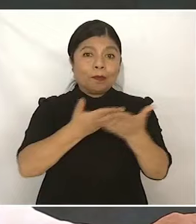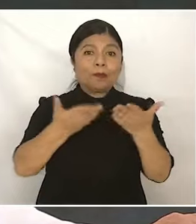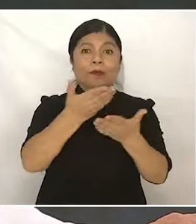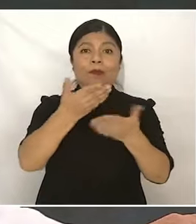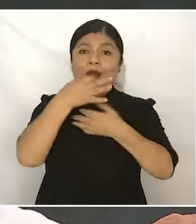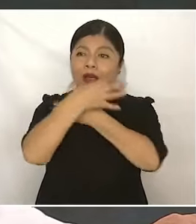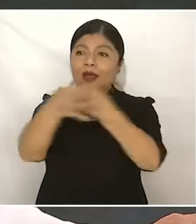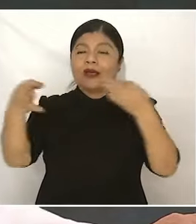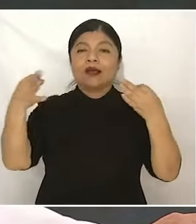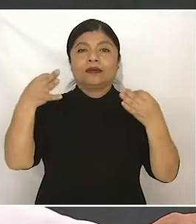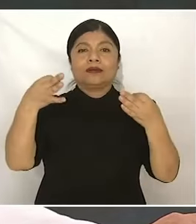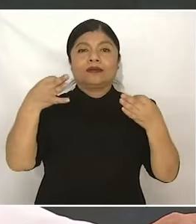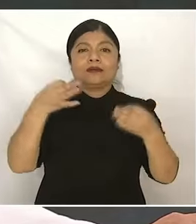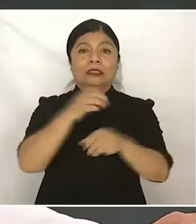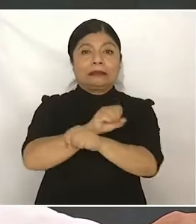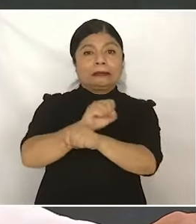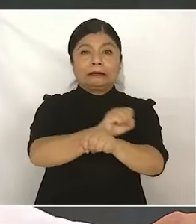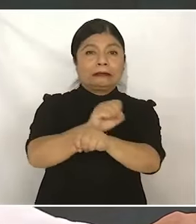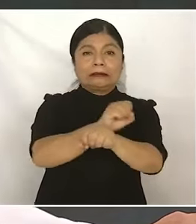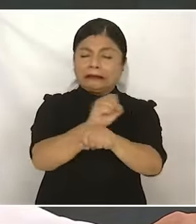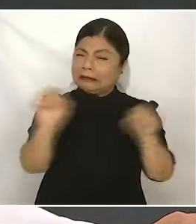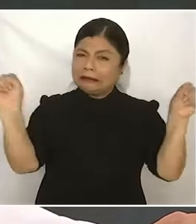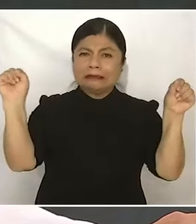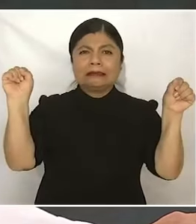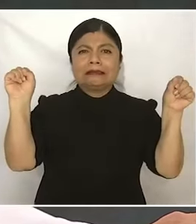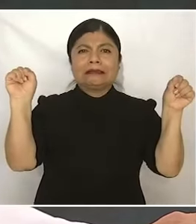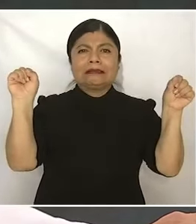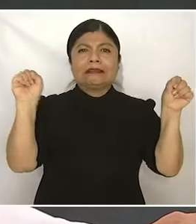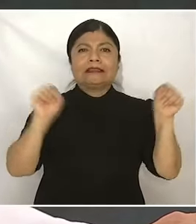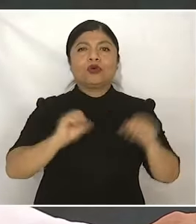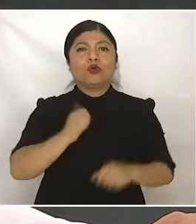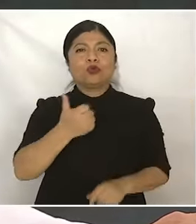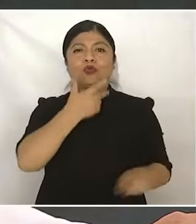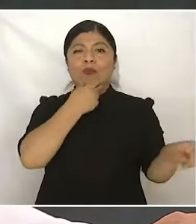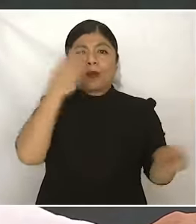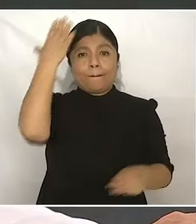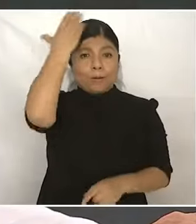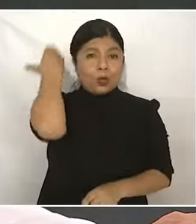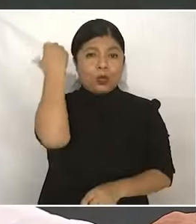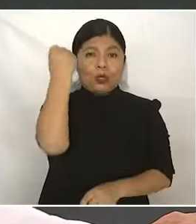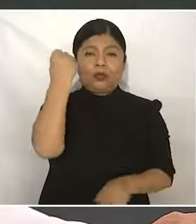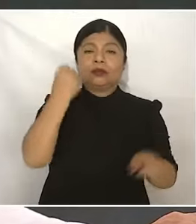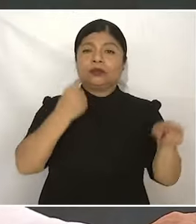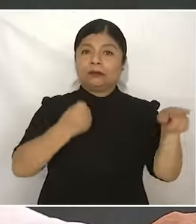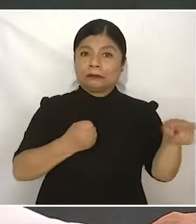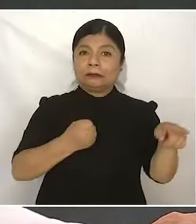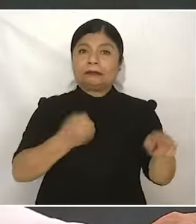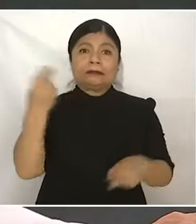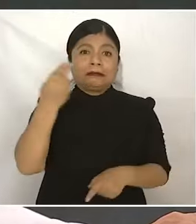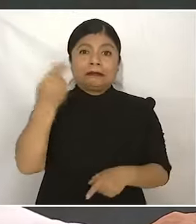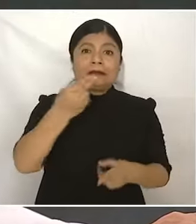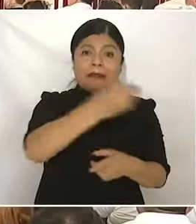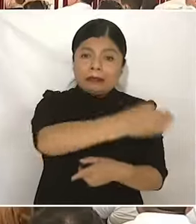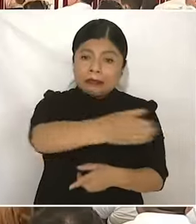Morelos decía que se eleve el salario del peón. Le dictaba a